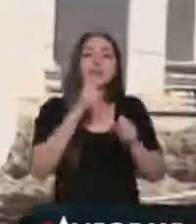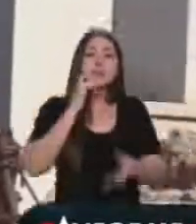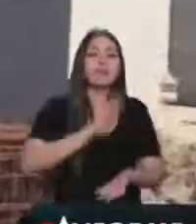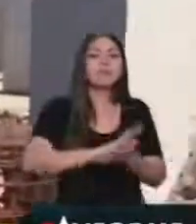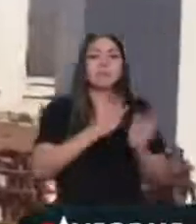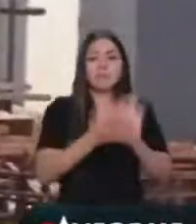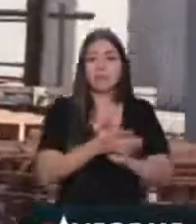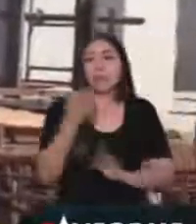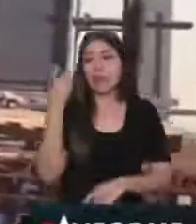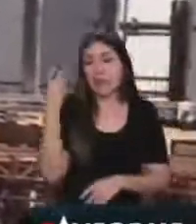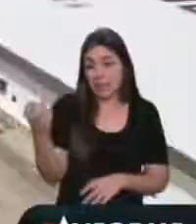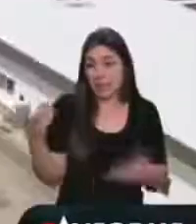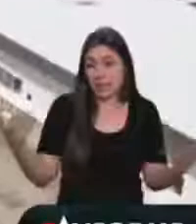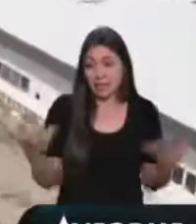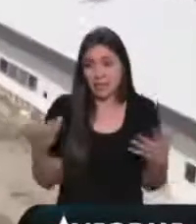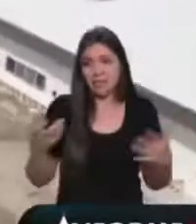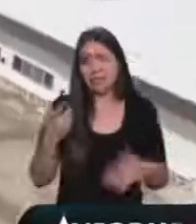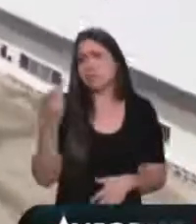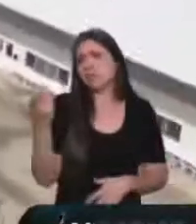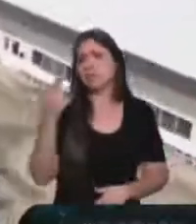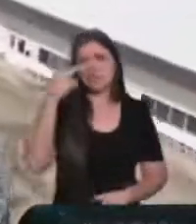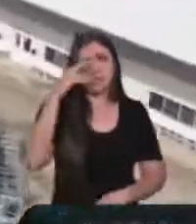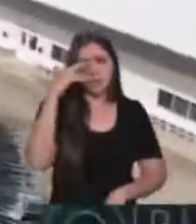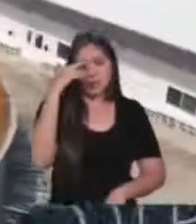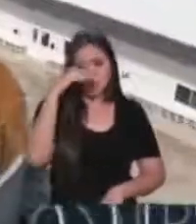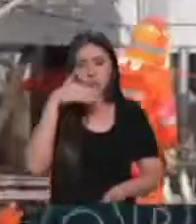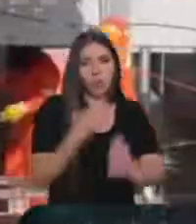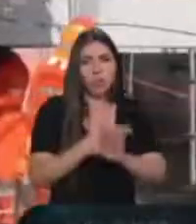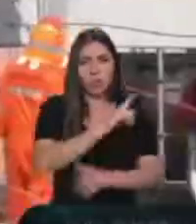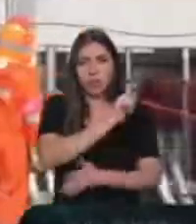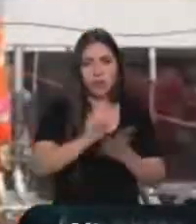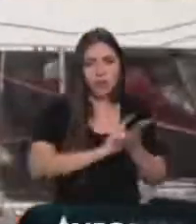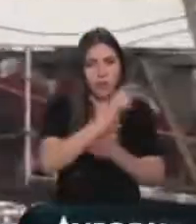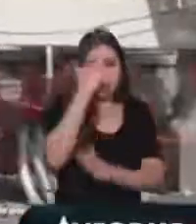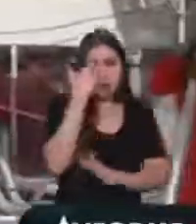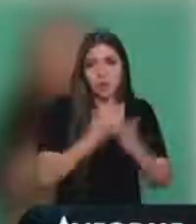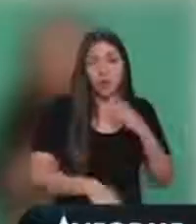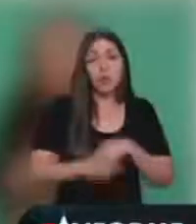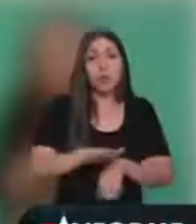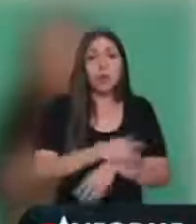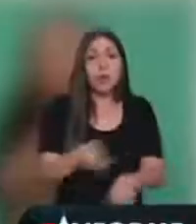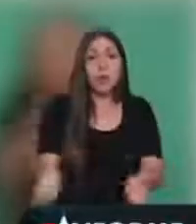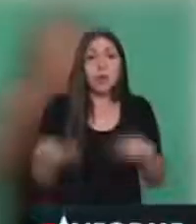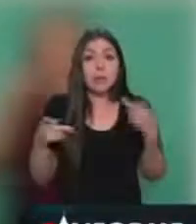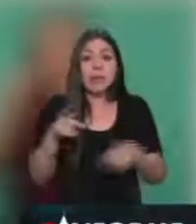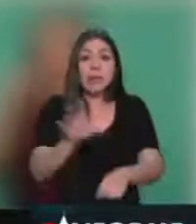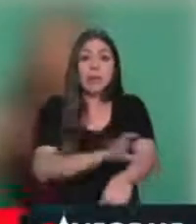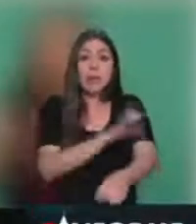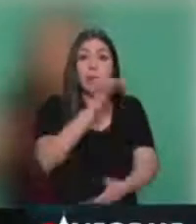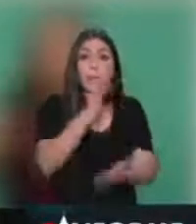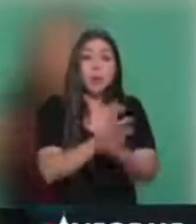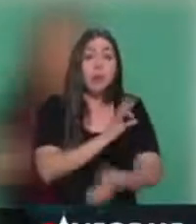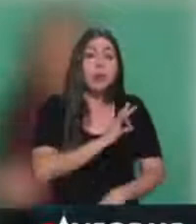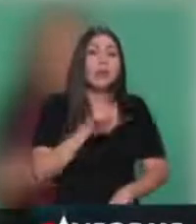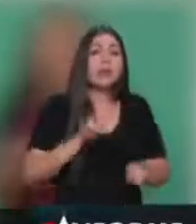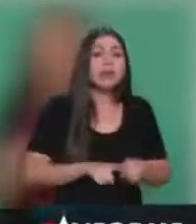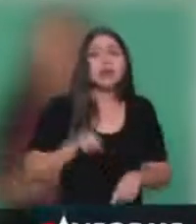CFE es la única que puede comprar y vender energía eléctrica, según la ley. Hasta hoy hay